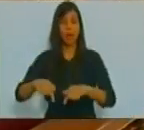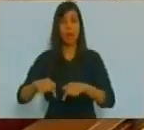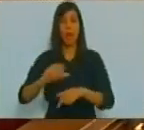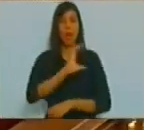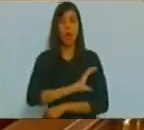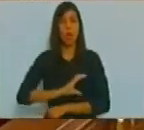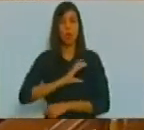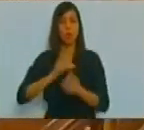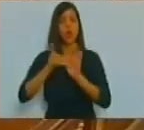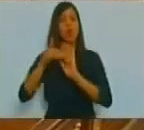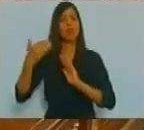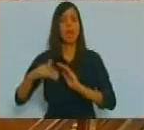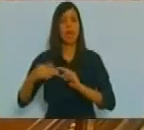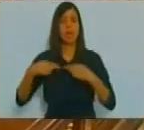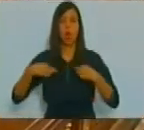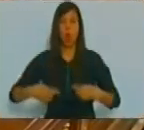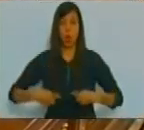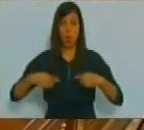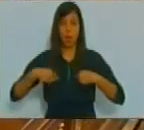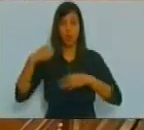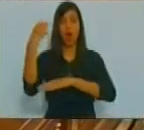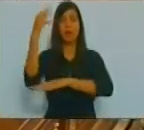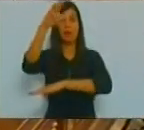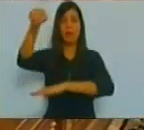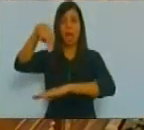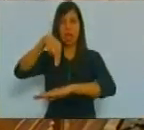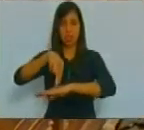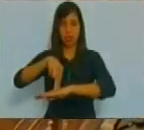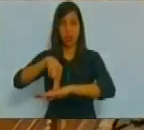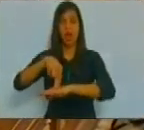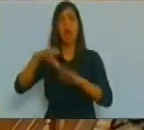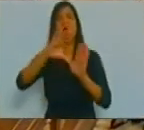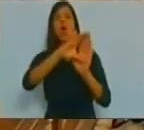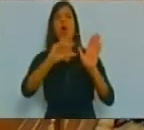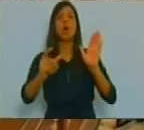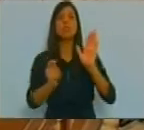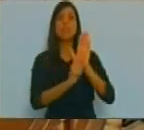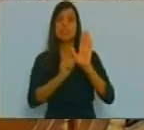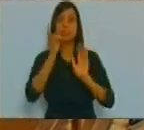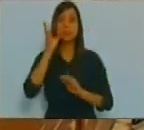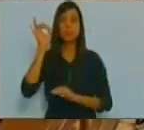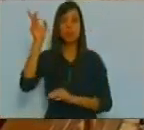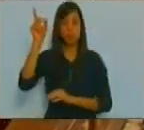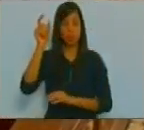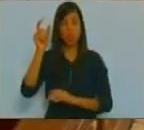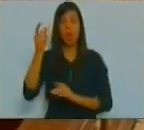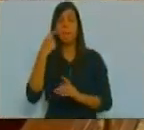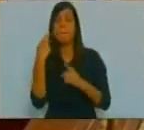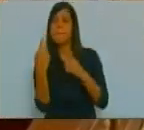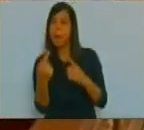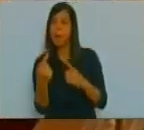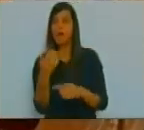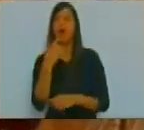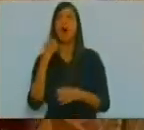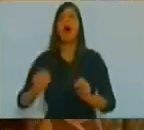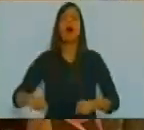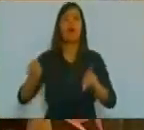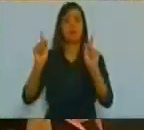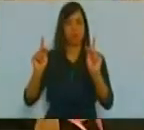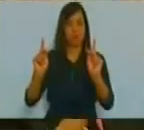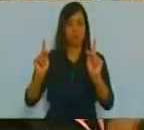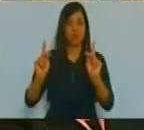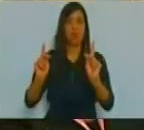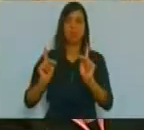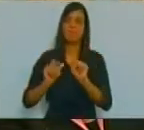de los derechos humanos y desde la asamblea nacional constituyente vemos la oportunidad de